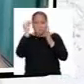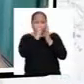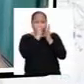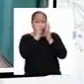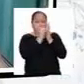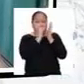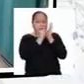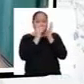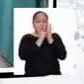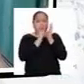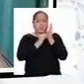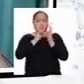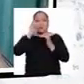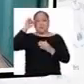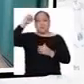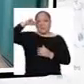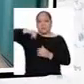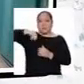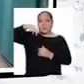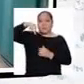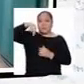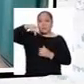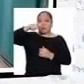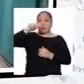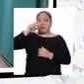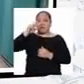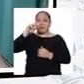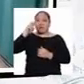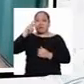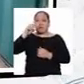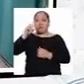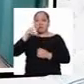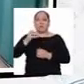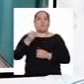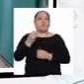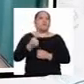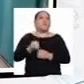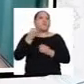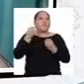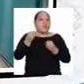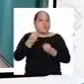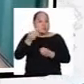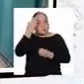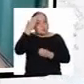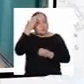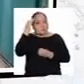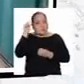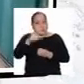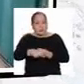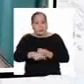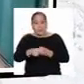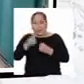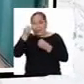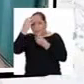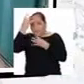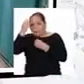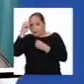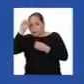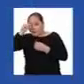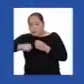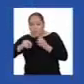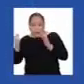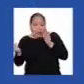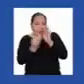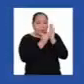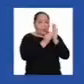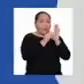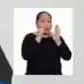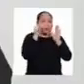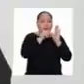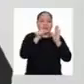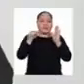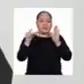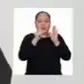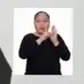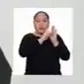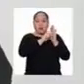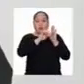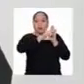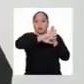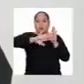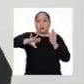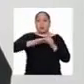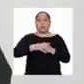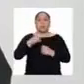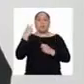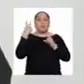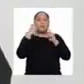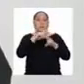intervalos o dejarlos sin agrupar. ¿Cómo podemos tener más certeza de qué datos se agrupan y cuáles no?